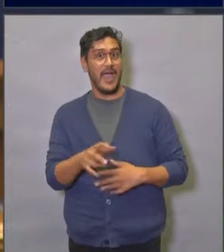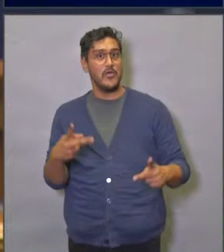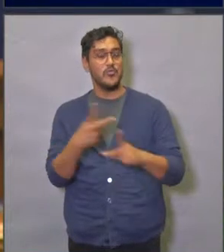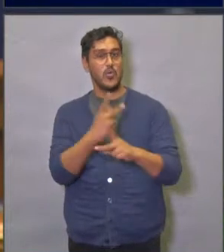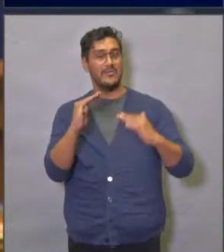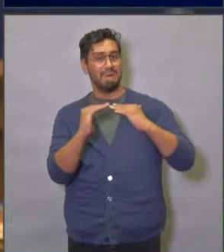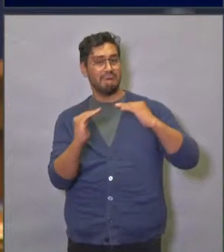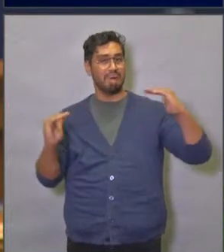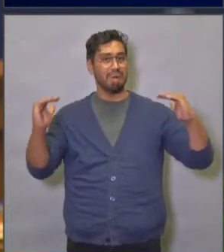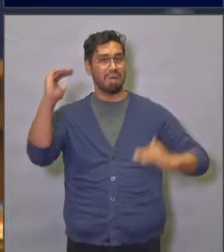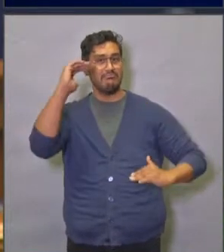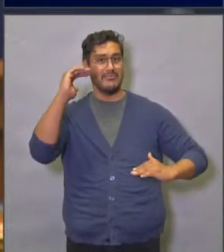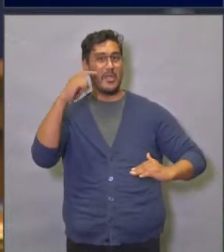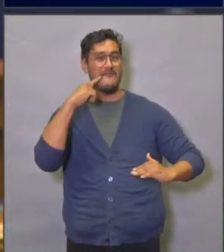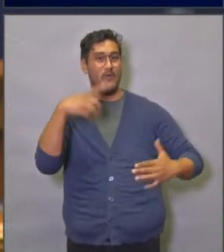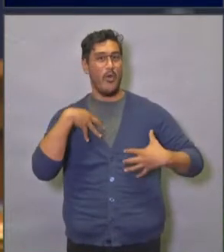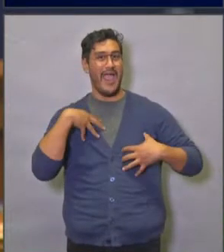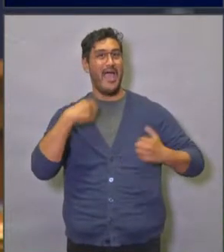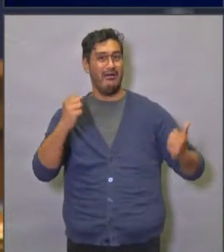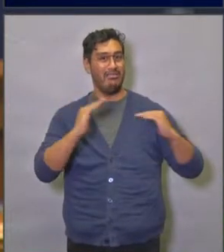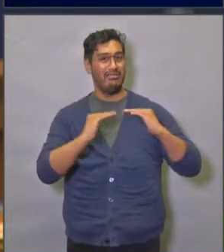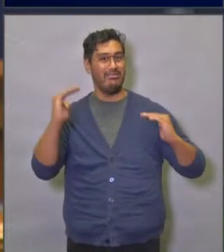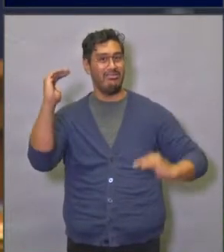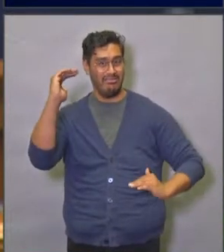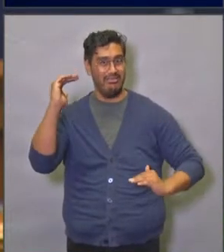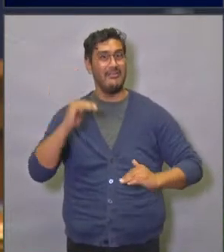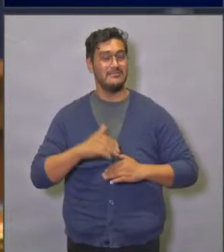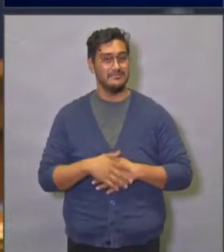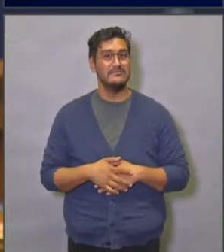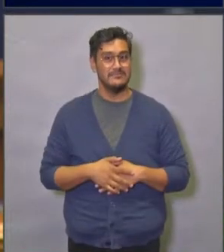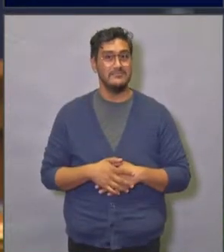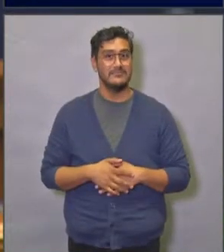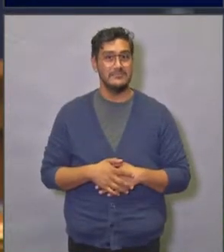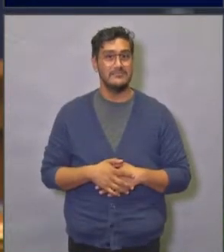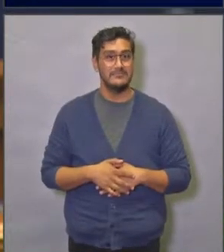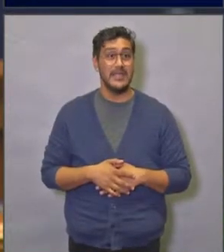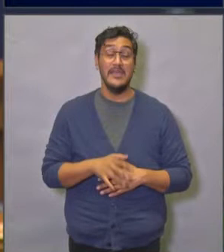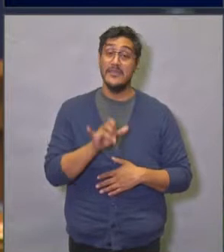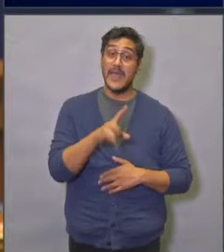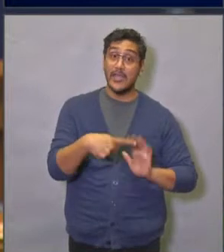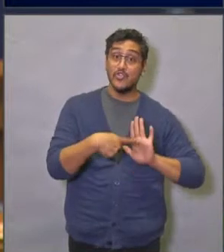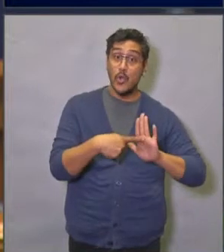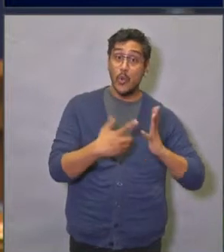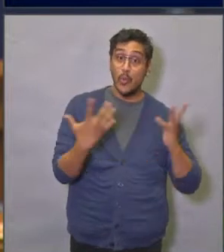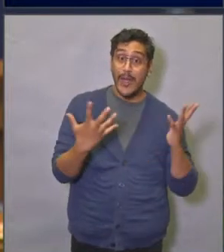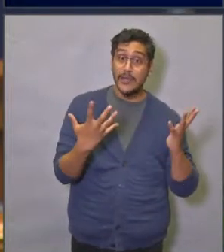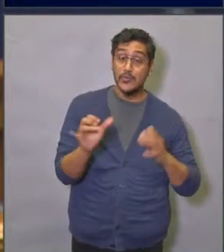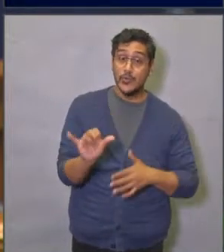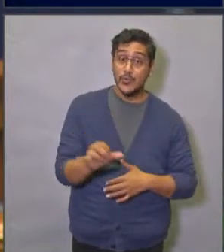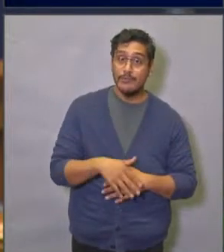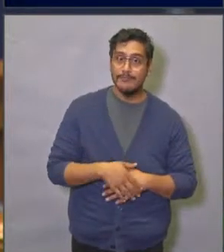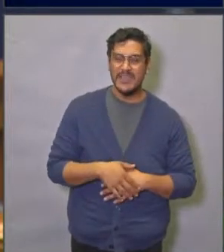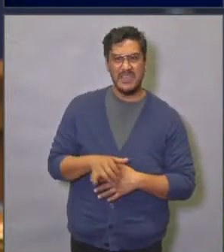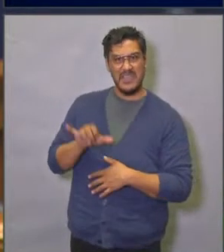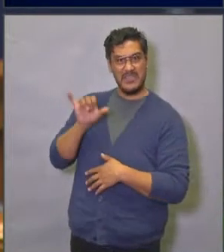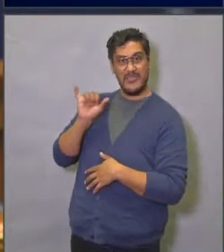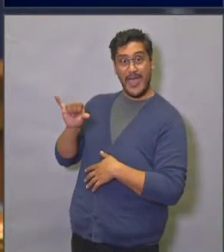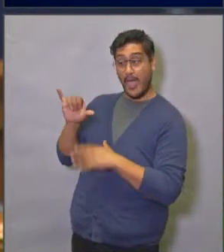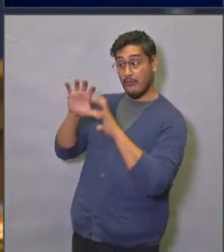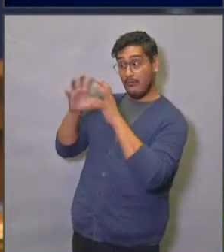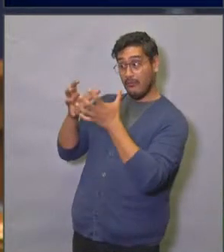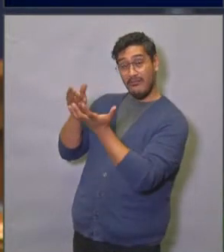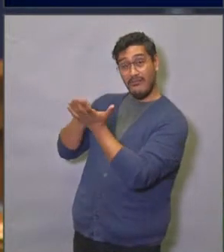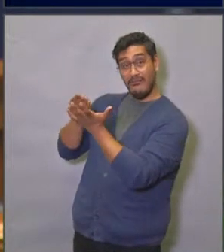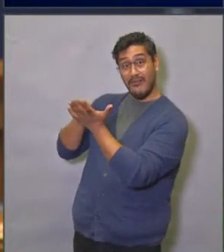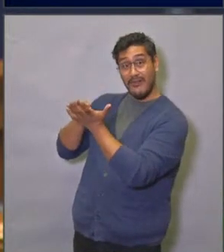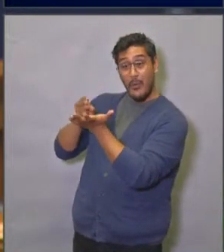salud. Este estudio nos dice también que los programas que ofrecen fondos para ayudar a la gente están apoyando a